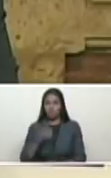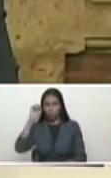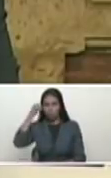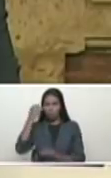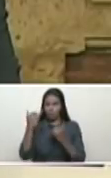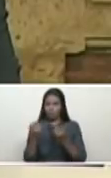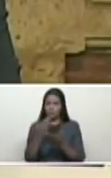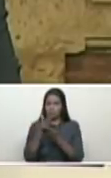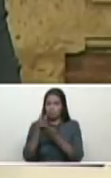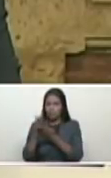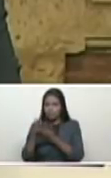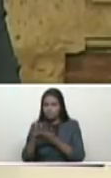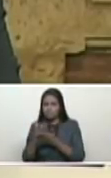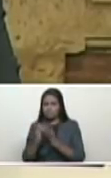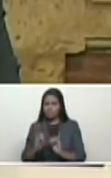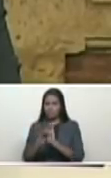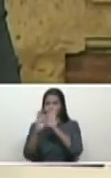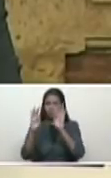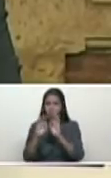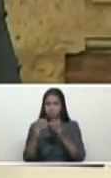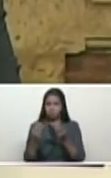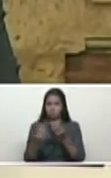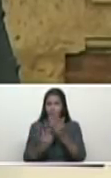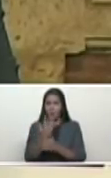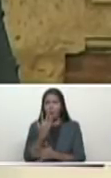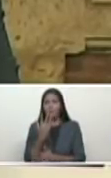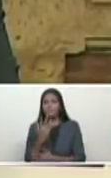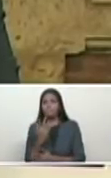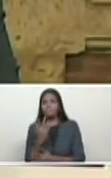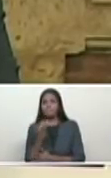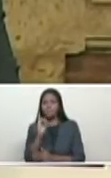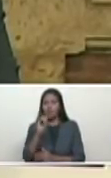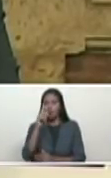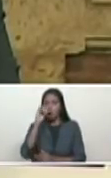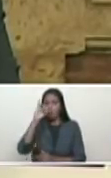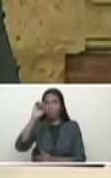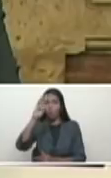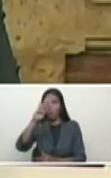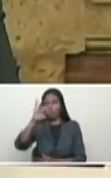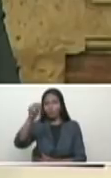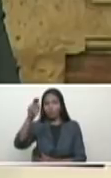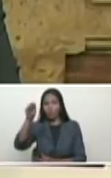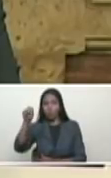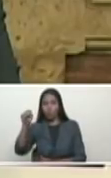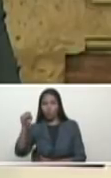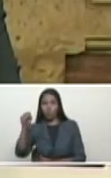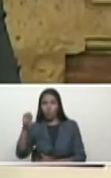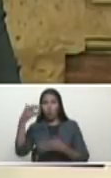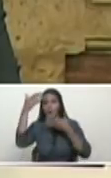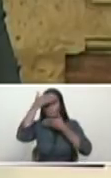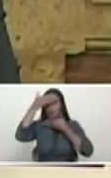siempre al gran mariscal de ayacucho un 4 de junio fue asesinado en berruecos